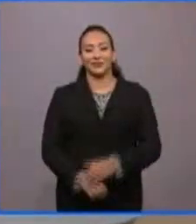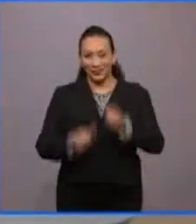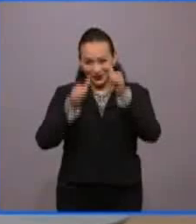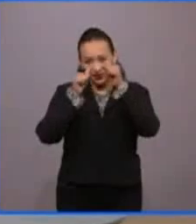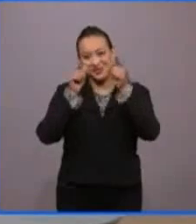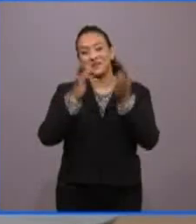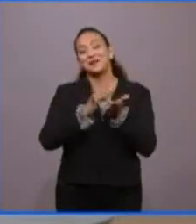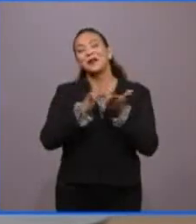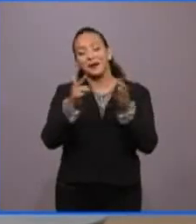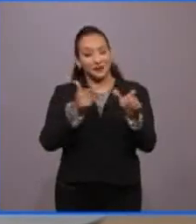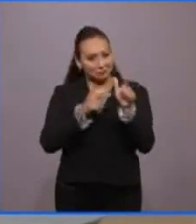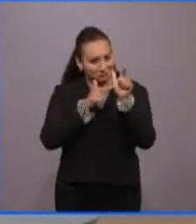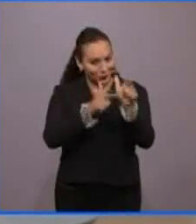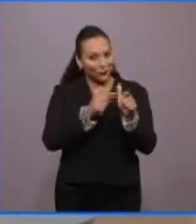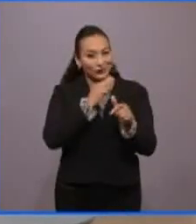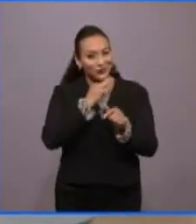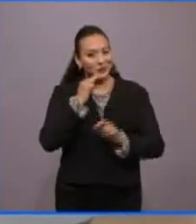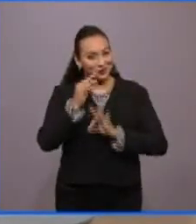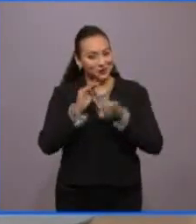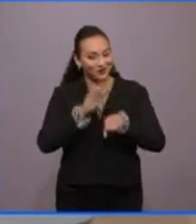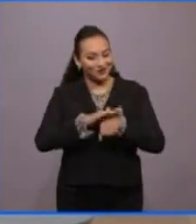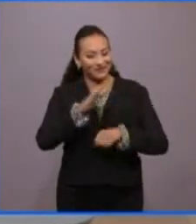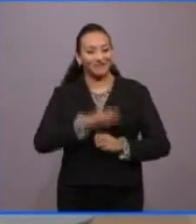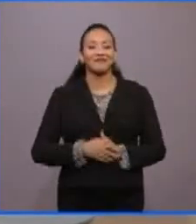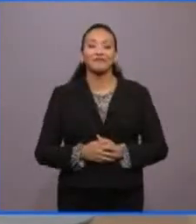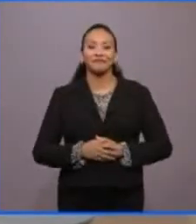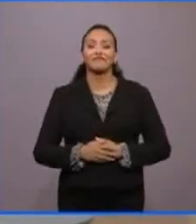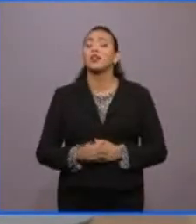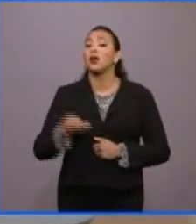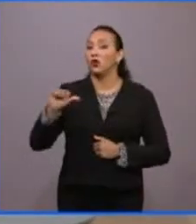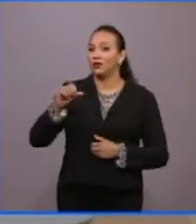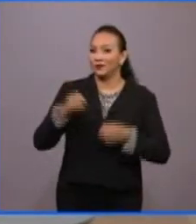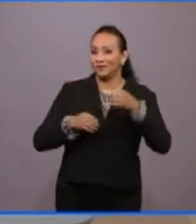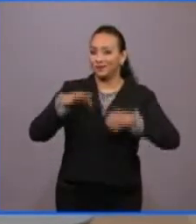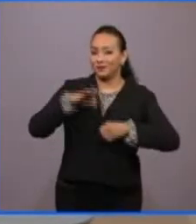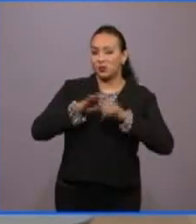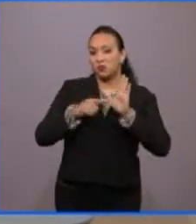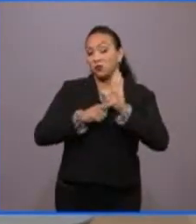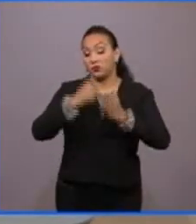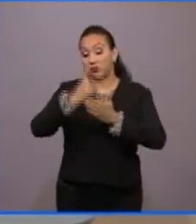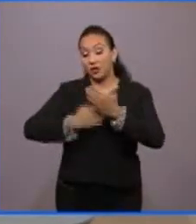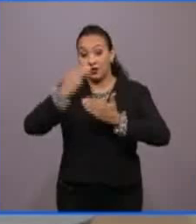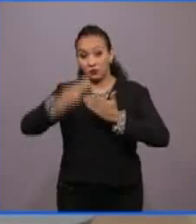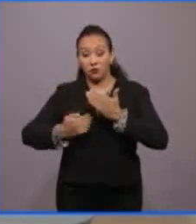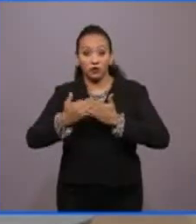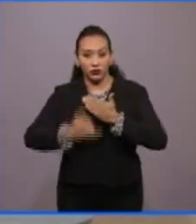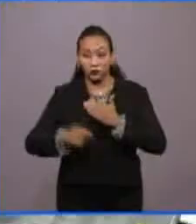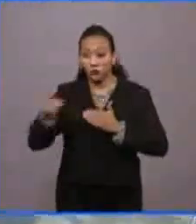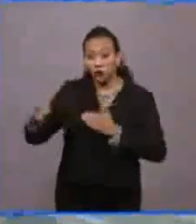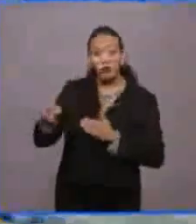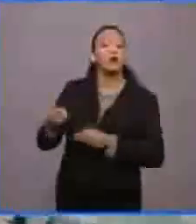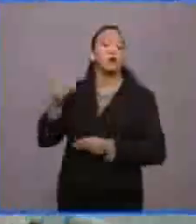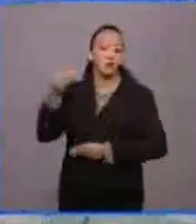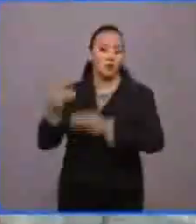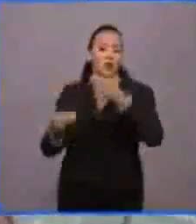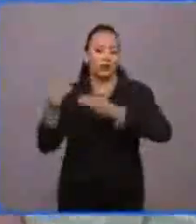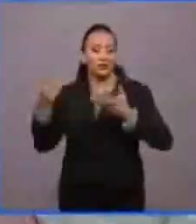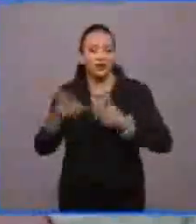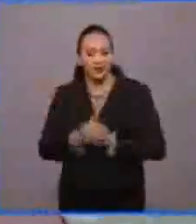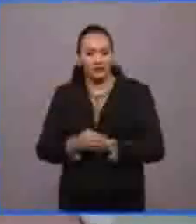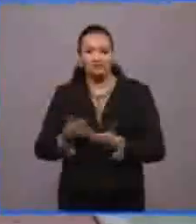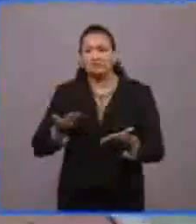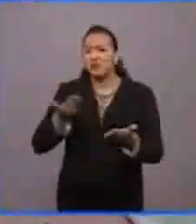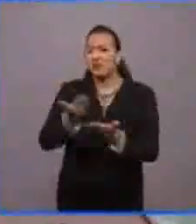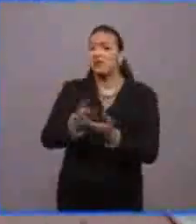Gracias por continuar con nosotros en Corte Informativo. El Tribunal Electoral dio a conocer el proyecto del magistrado Felipe de la Mata Pizaña, con